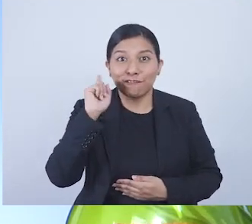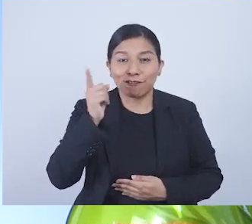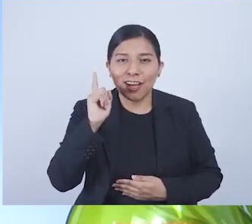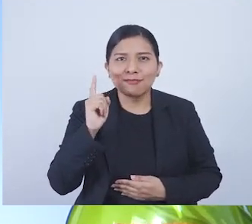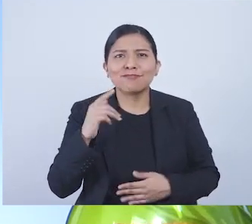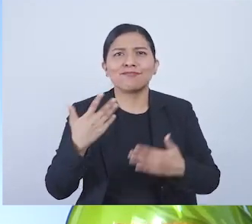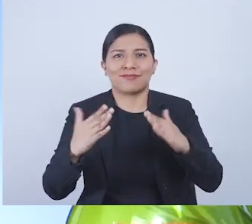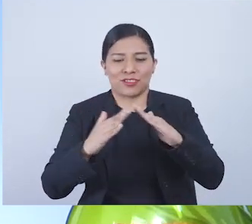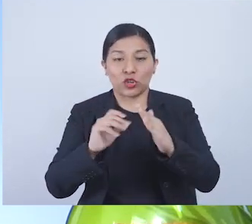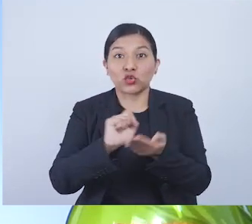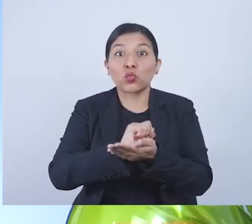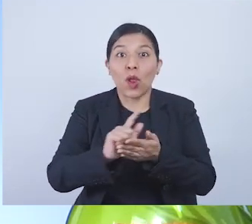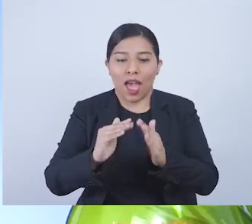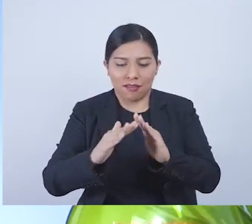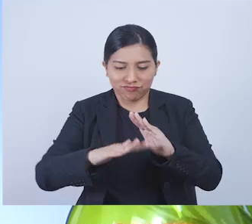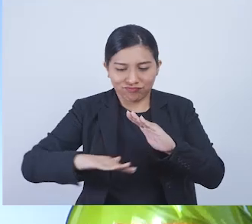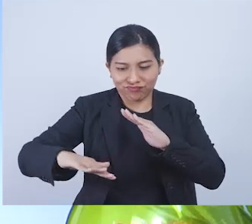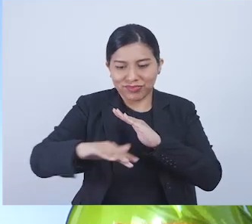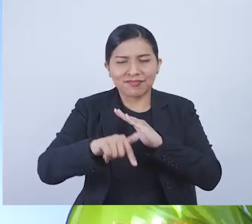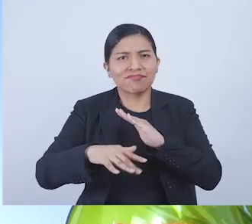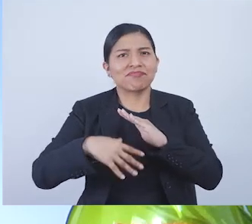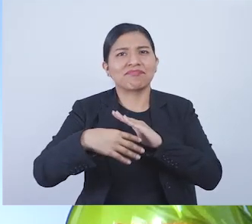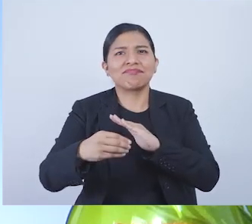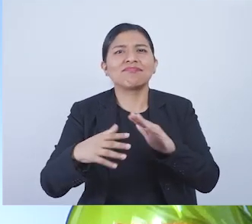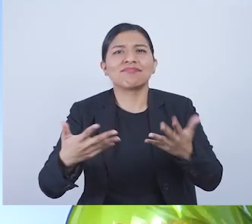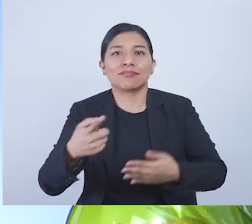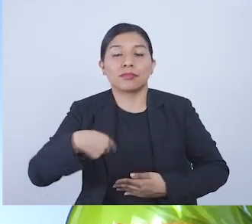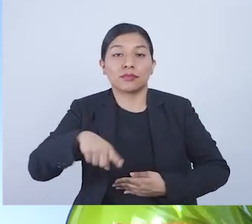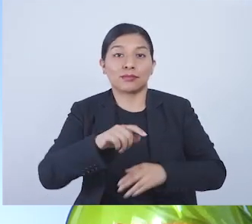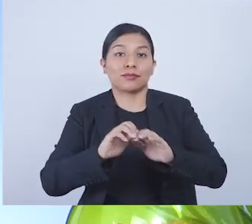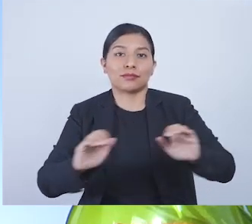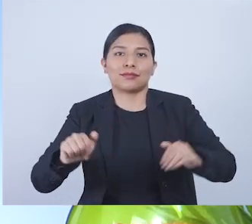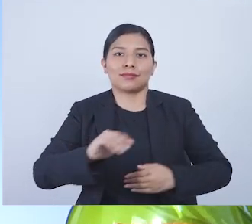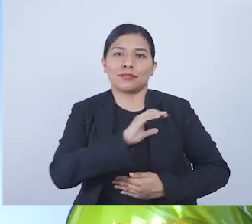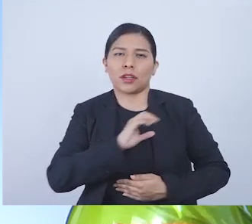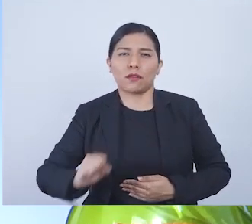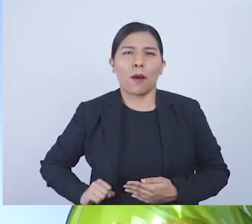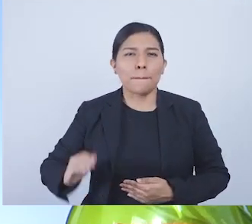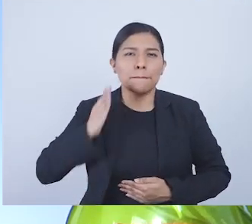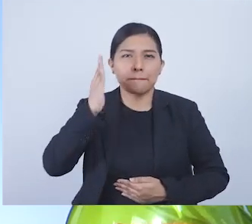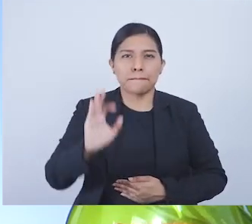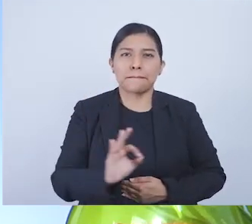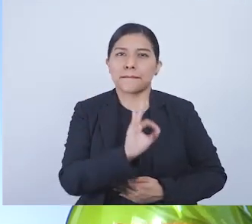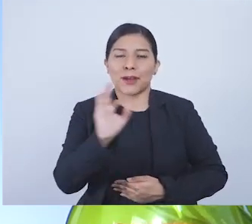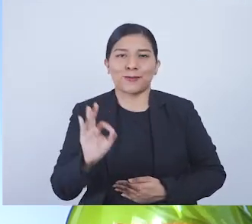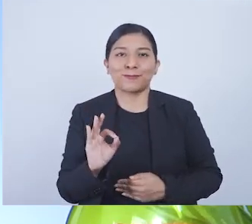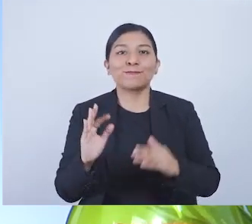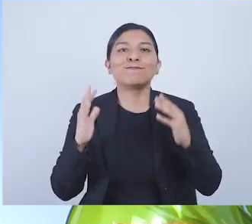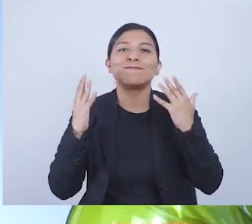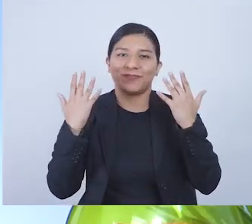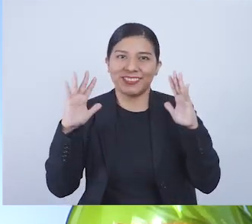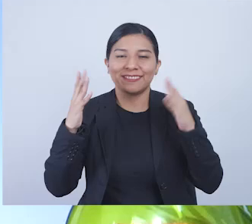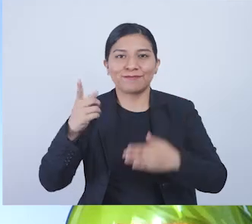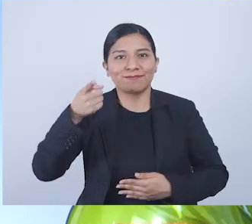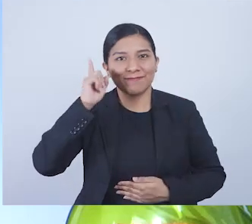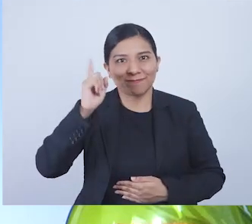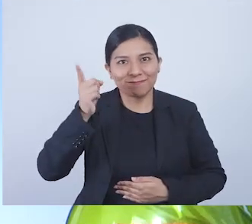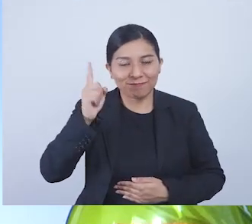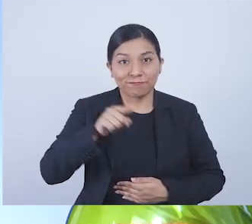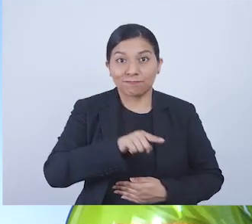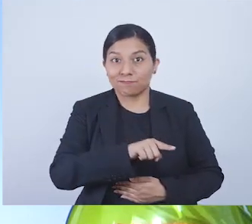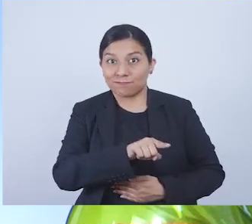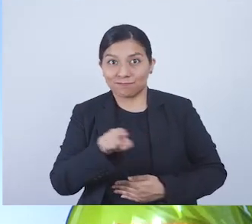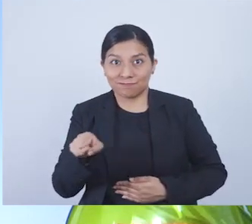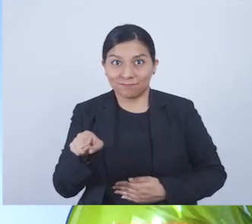escolar, podamos perfilar para la niñez de El Salvador un futuro mejor. Muchas felicitaciones, maestras y